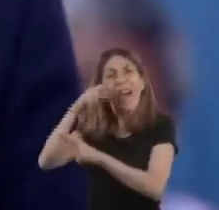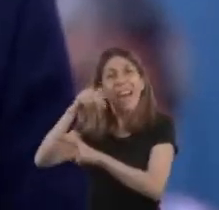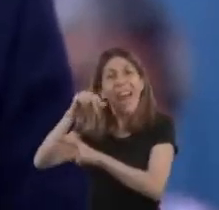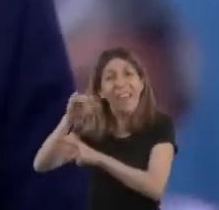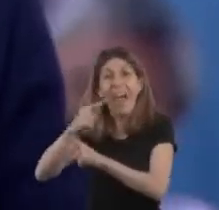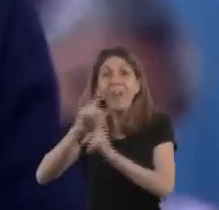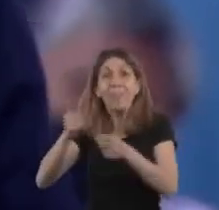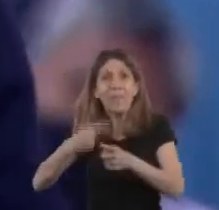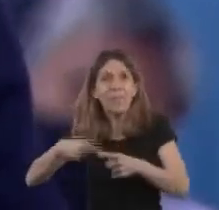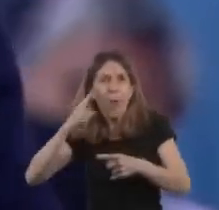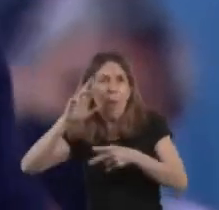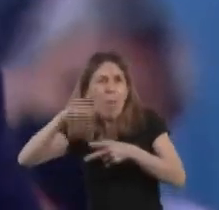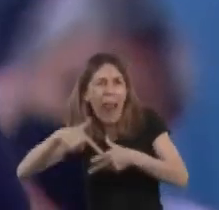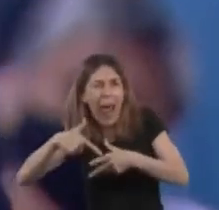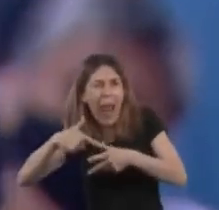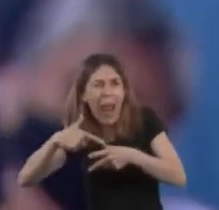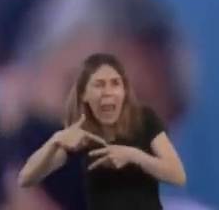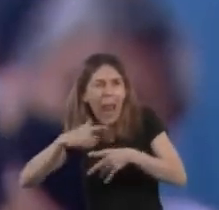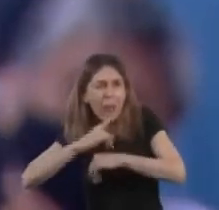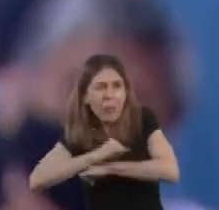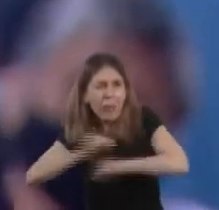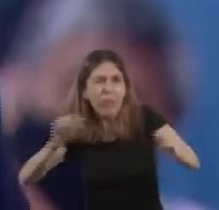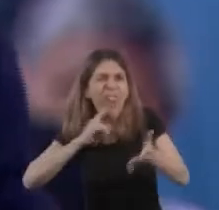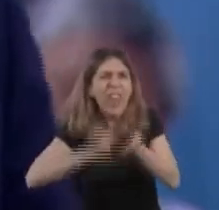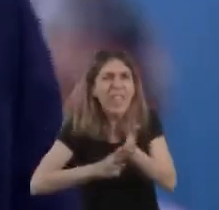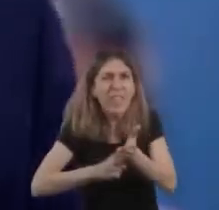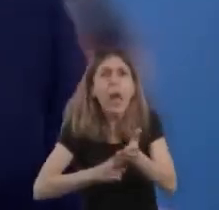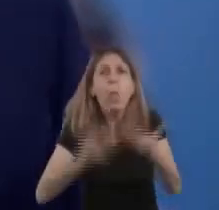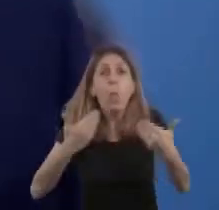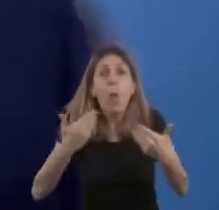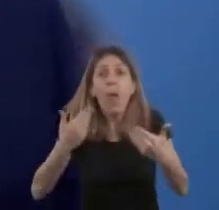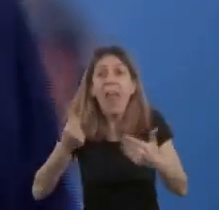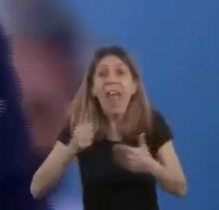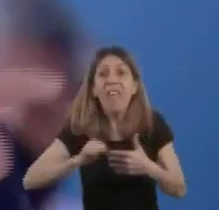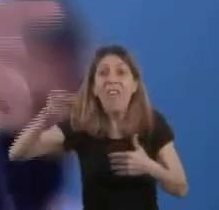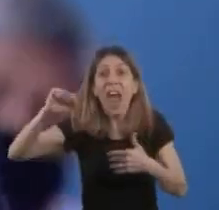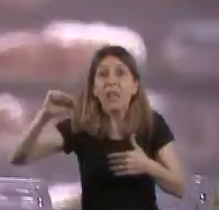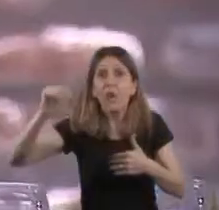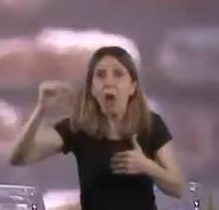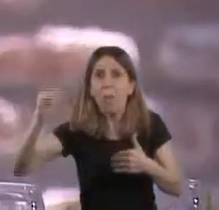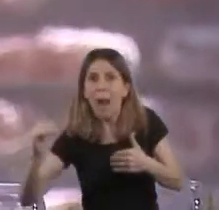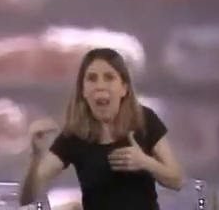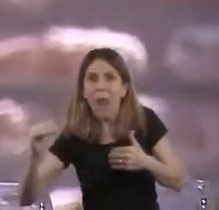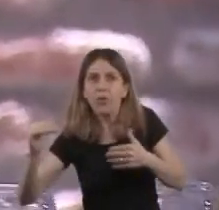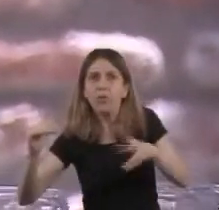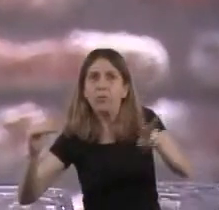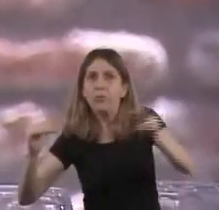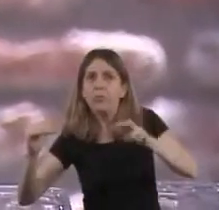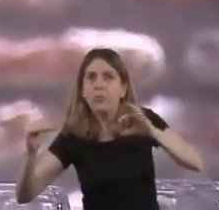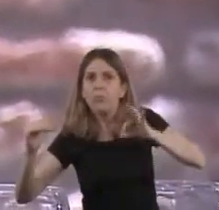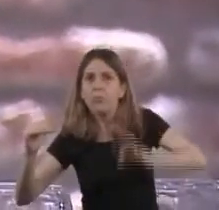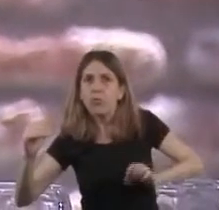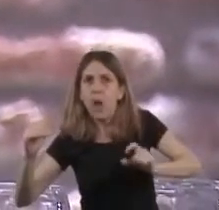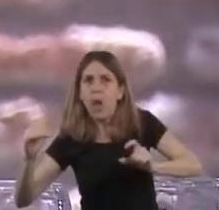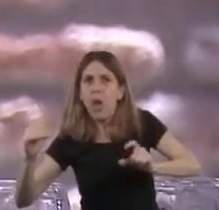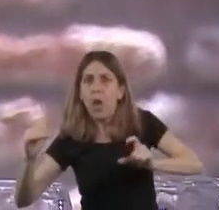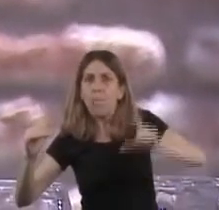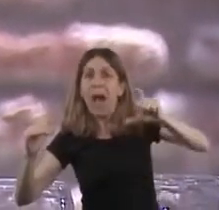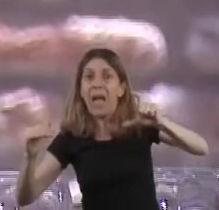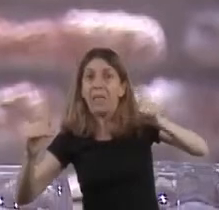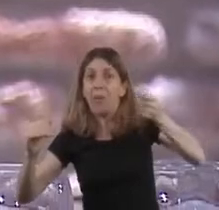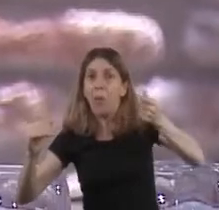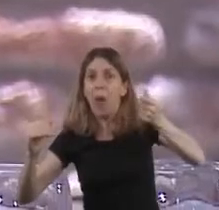que impulsamos nos permite ganarle la inflación y permite que ustedes poco a poco vayan